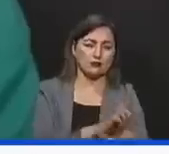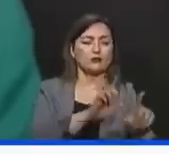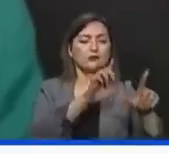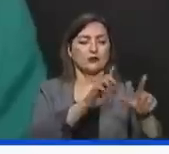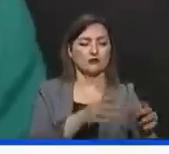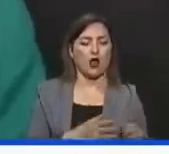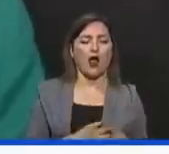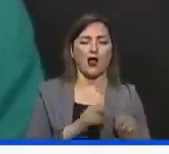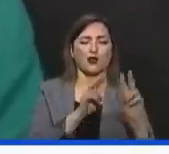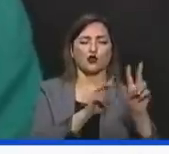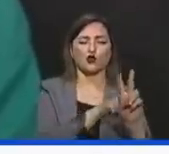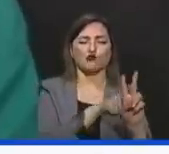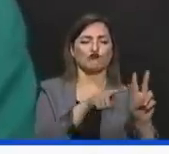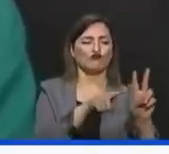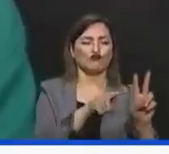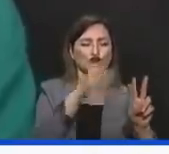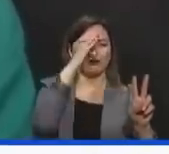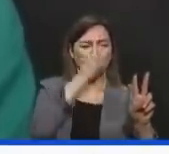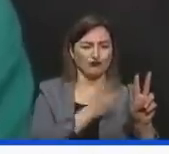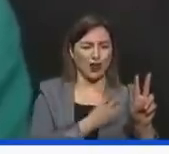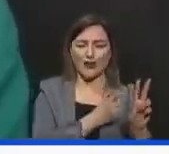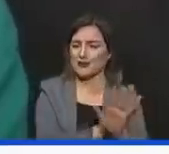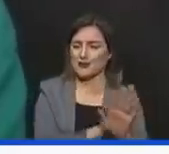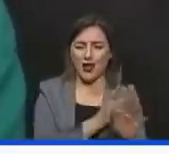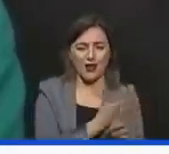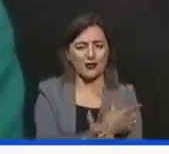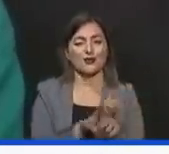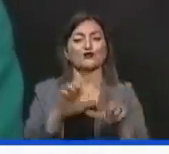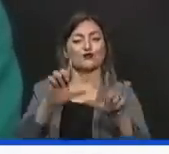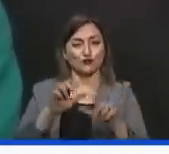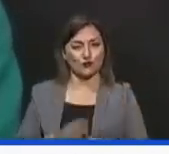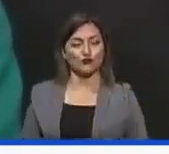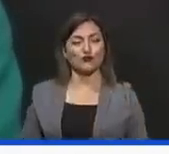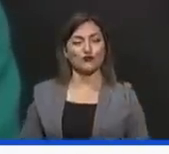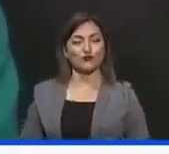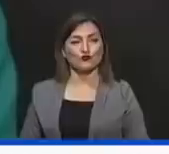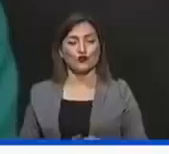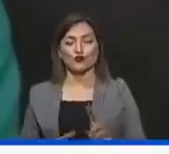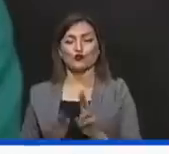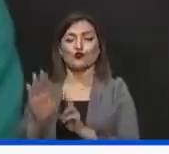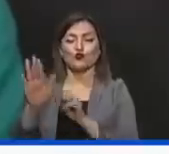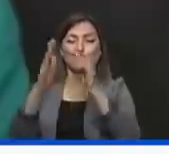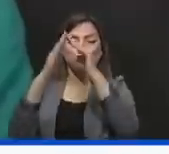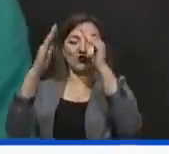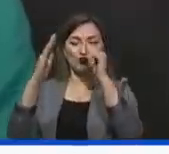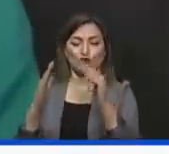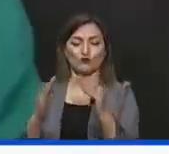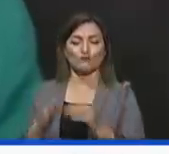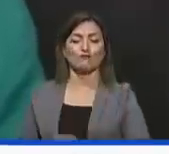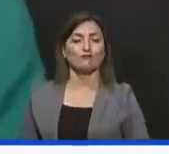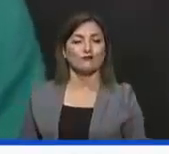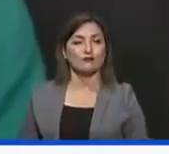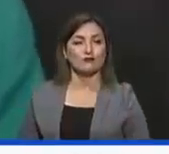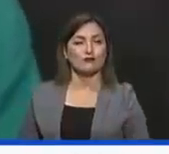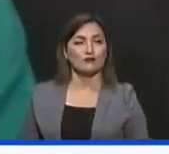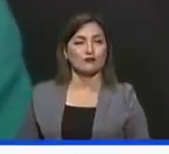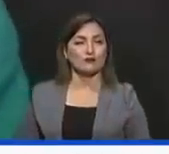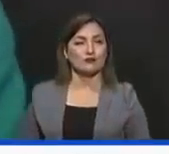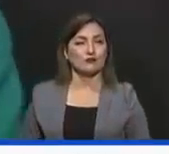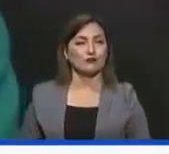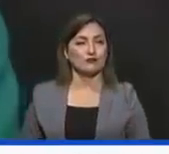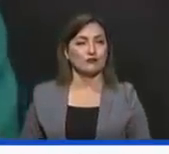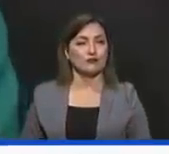fuerzas armadas ecuatorianos y que pronto estarán estarán ellos dos en sus casos este es un momento